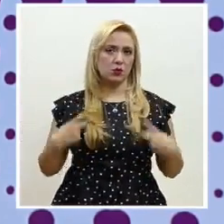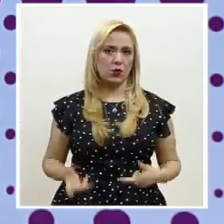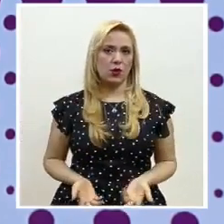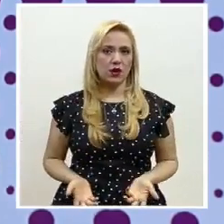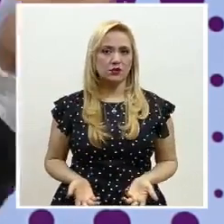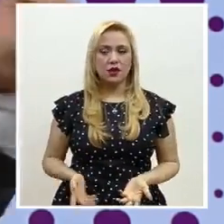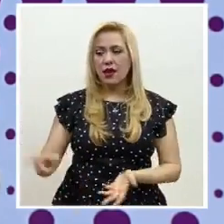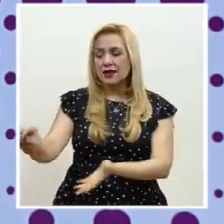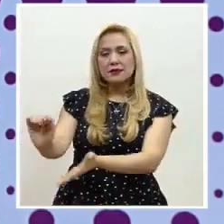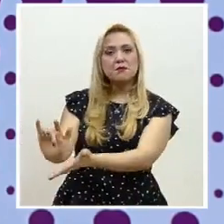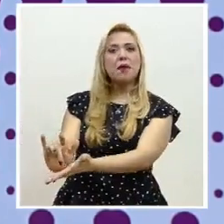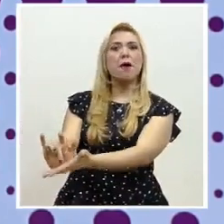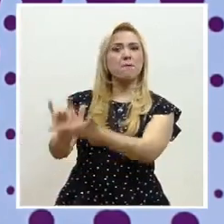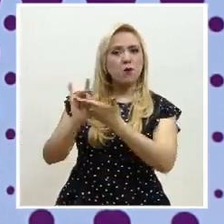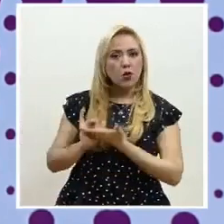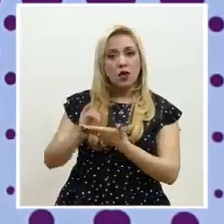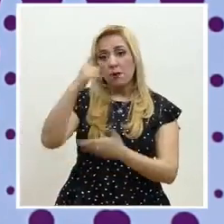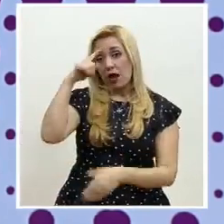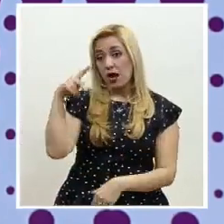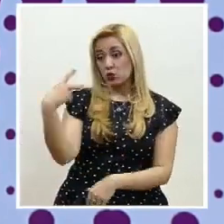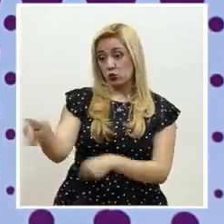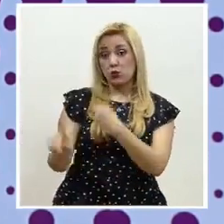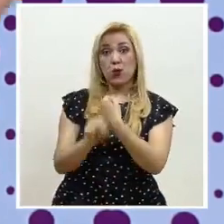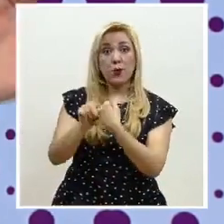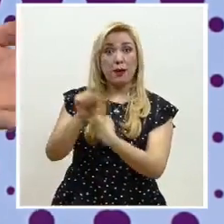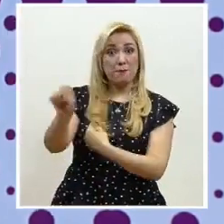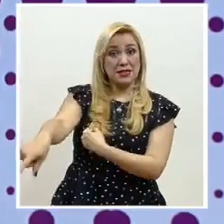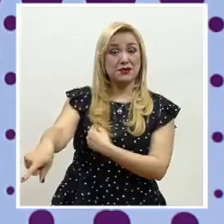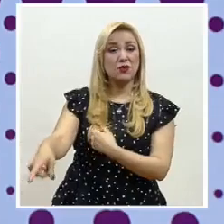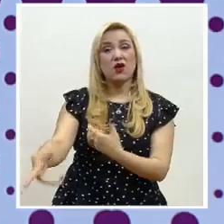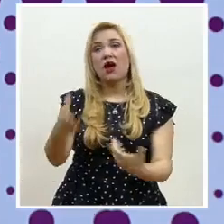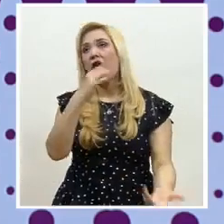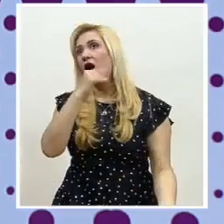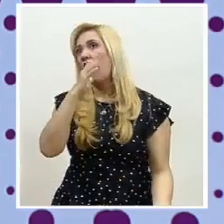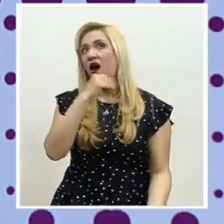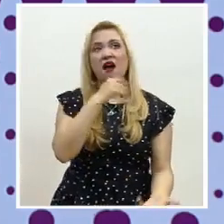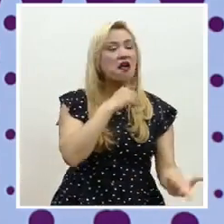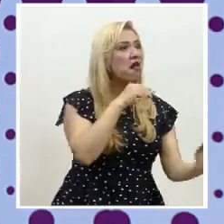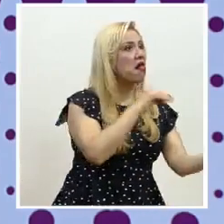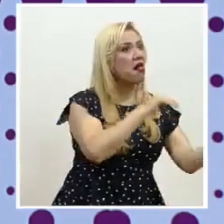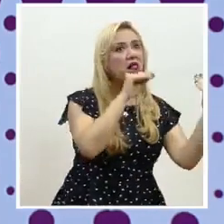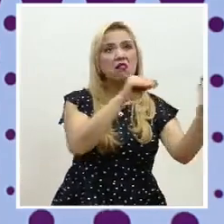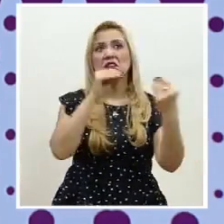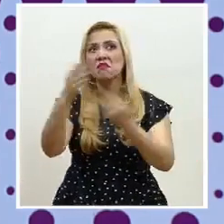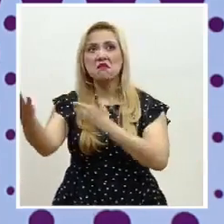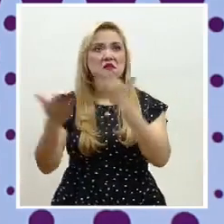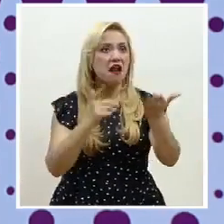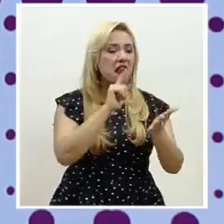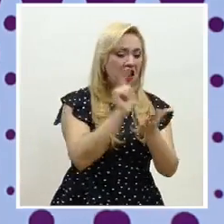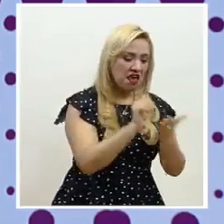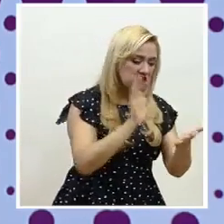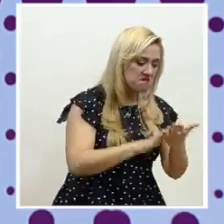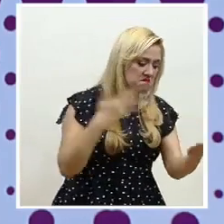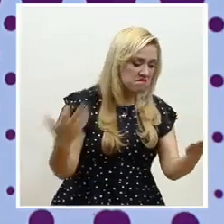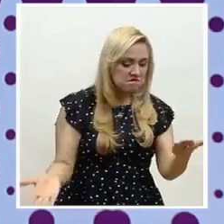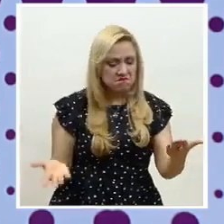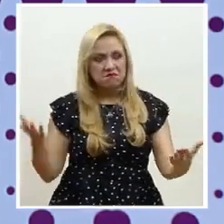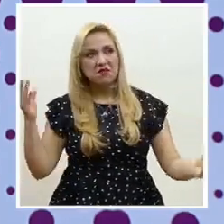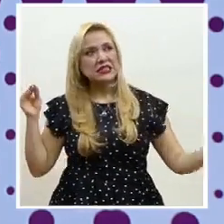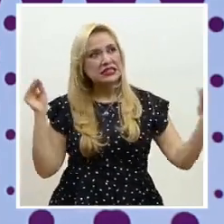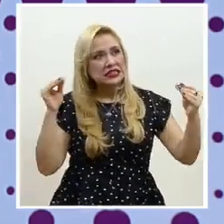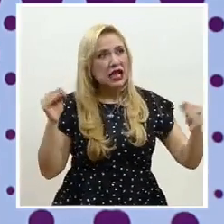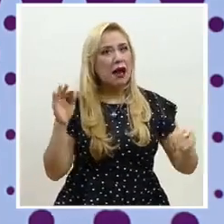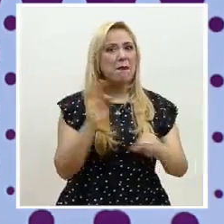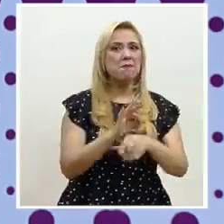respaldo para que su caso, un caso que ya no puede llegar porque no pueda proceder con el acotamiento del amparo directo en revisión,